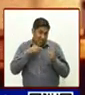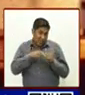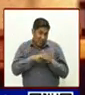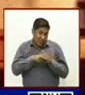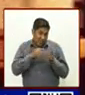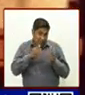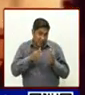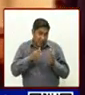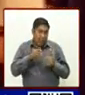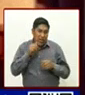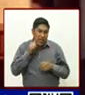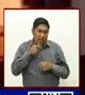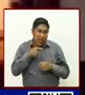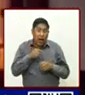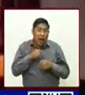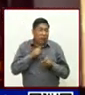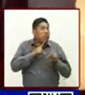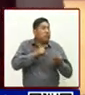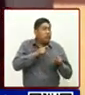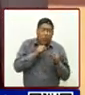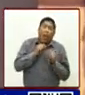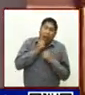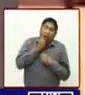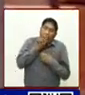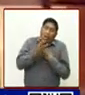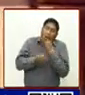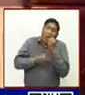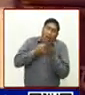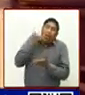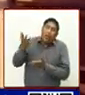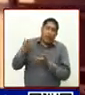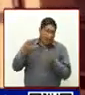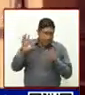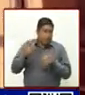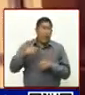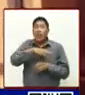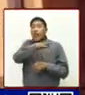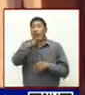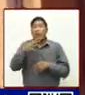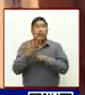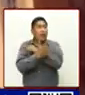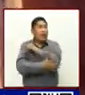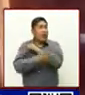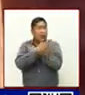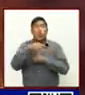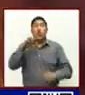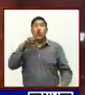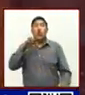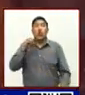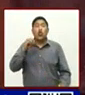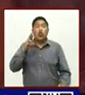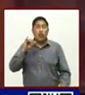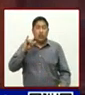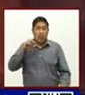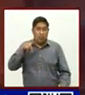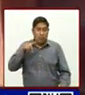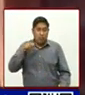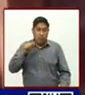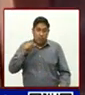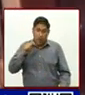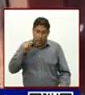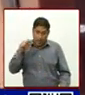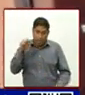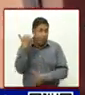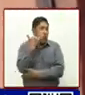sospechosa de este infanticidio suscitado en el municipio de Coripata. Al interior, además de esta persona que está declarando ante el Ministerio